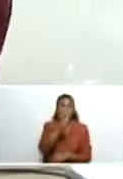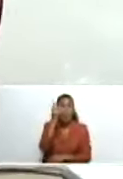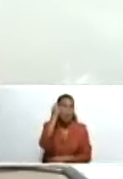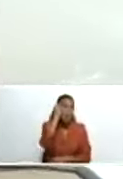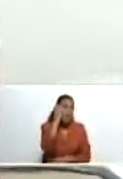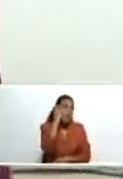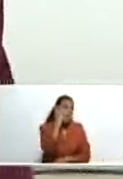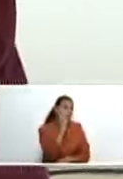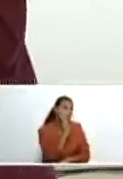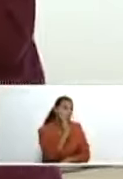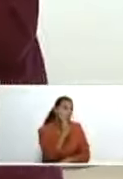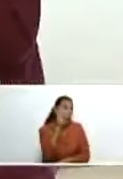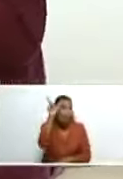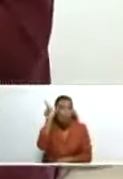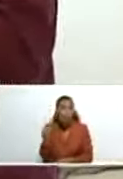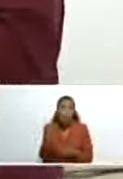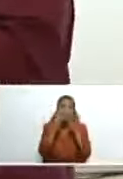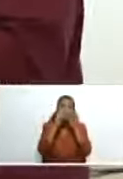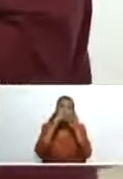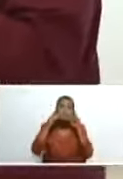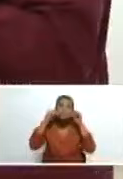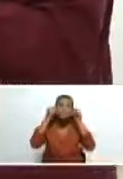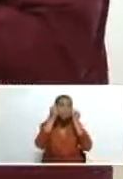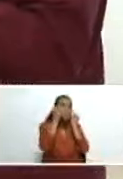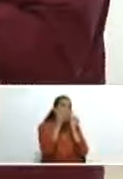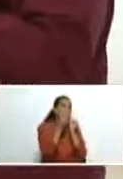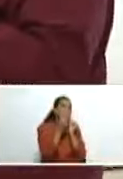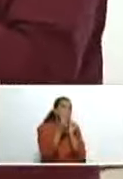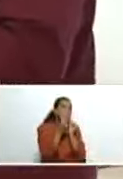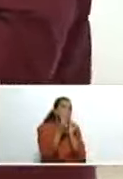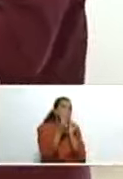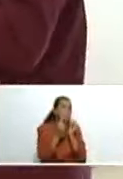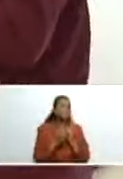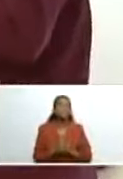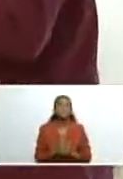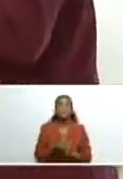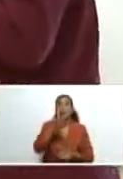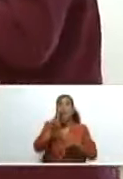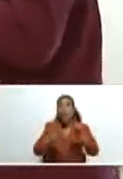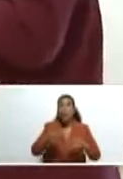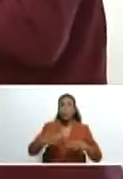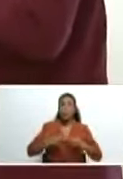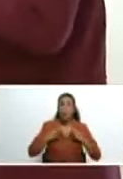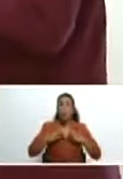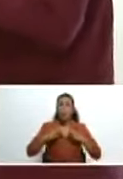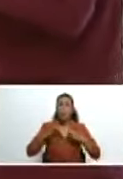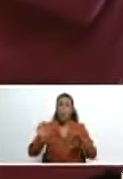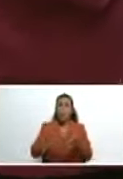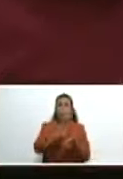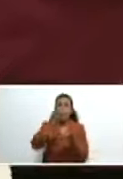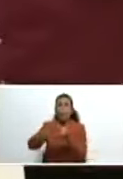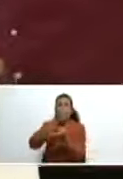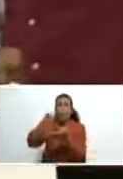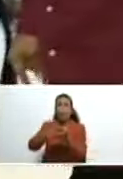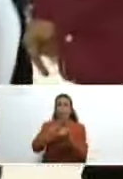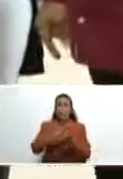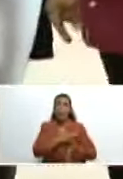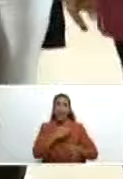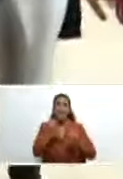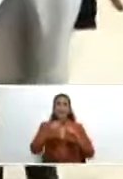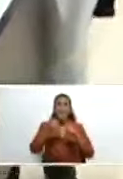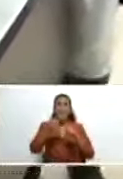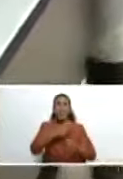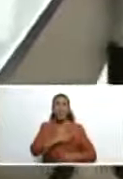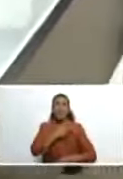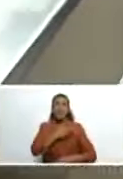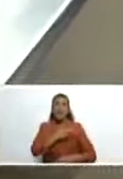tiempo, Ernesto. ¿Qué más tenemos por aquí del Libertador Simón Bolívar? Aquí tenemos algunos textiles de nuestro Libertador. Aquí tenemos tirantes